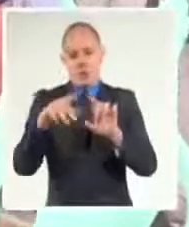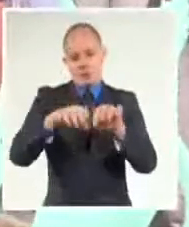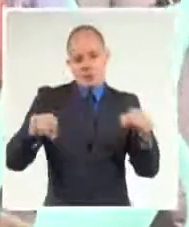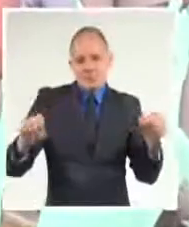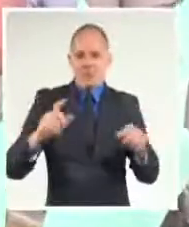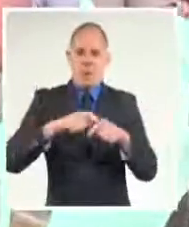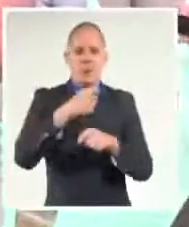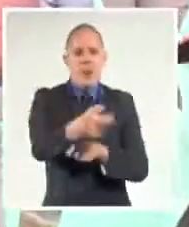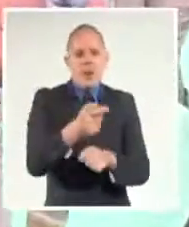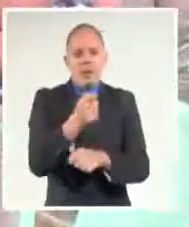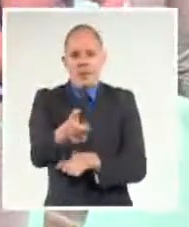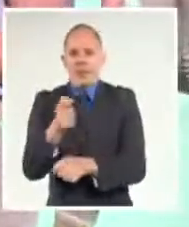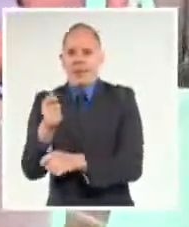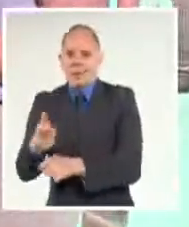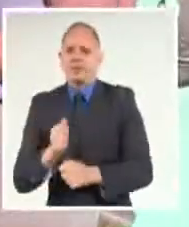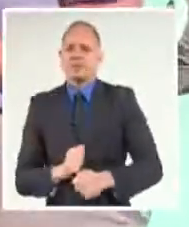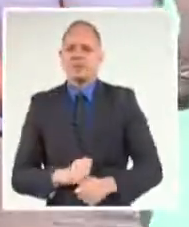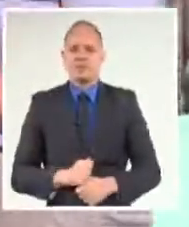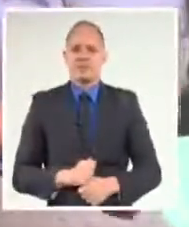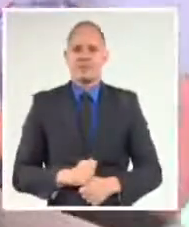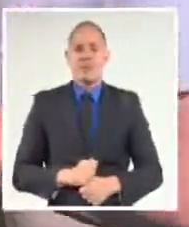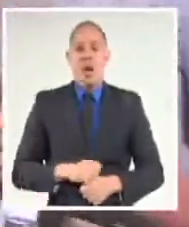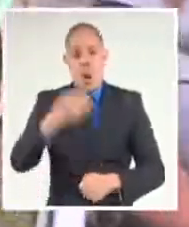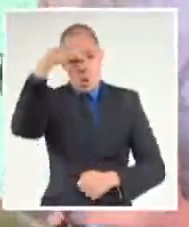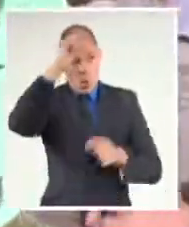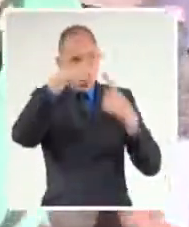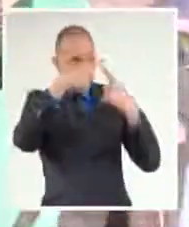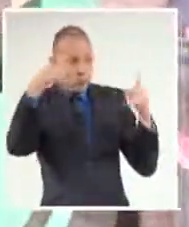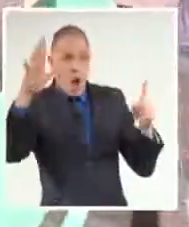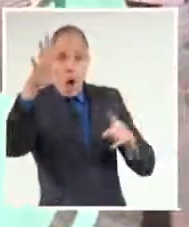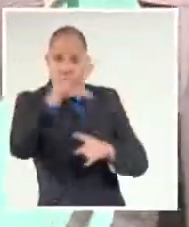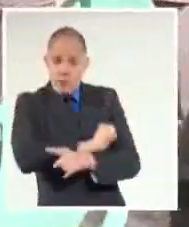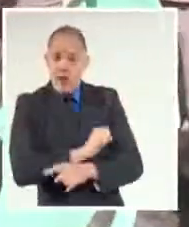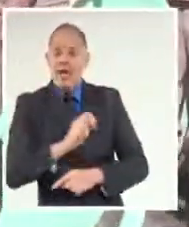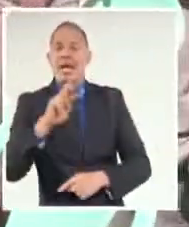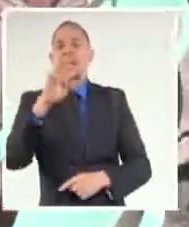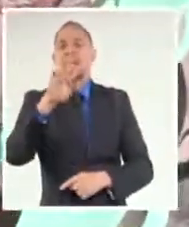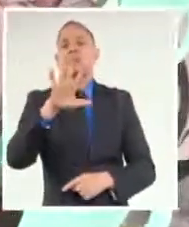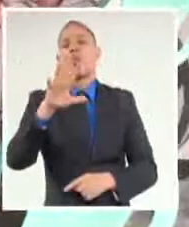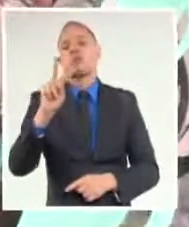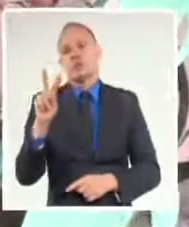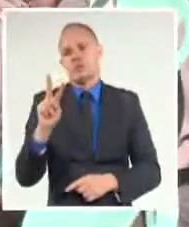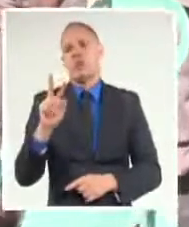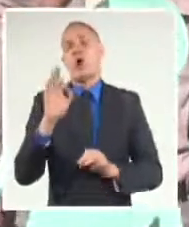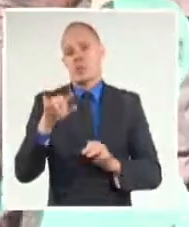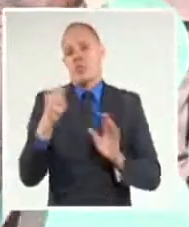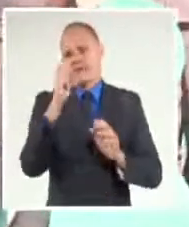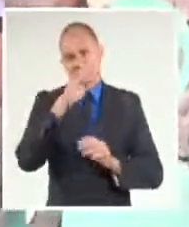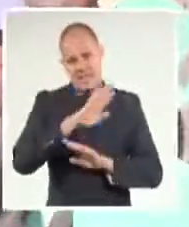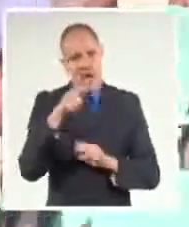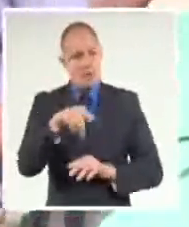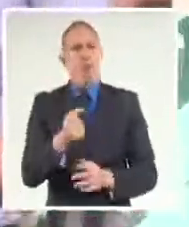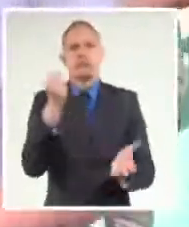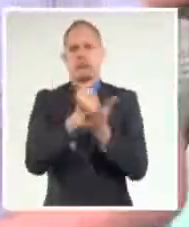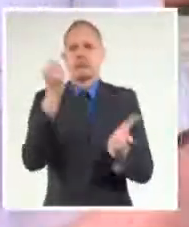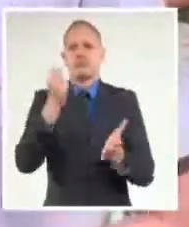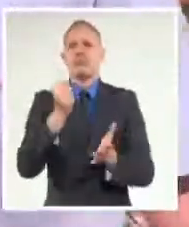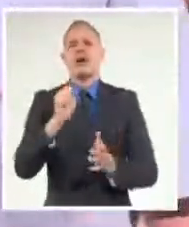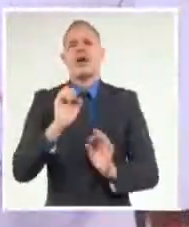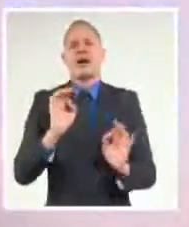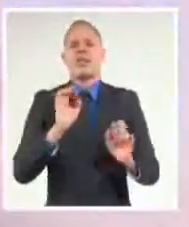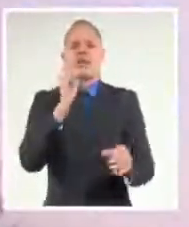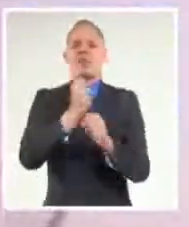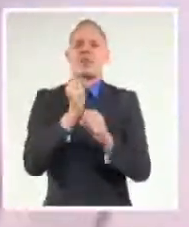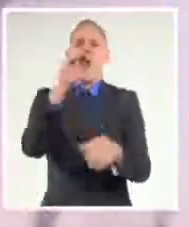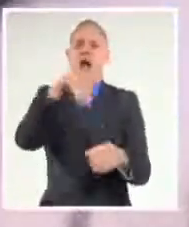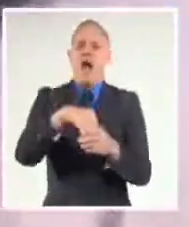en representación de los 352 alumnos que culminan estudios. 11 de ellos obtuvieron